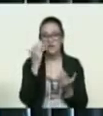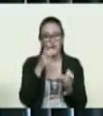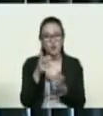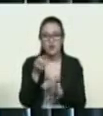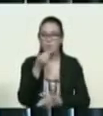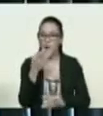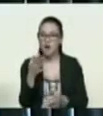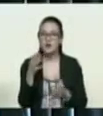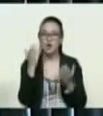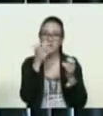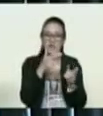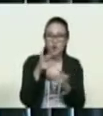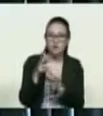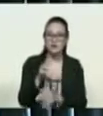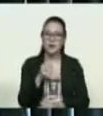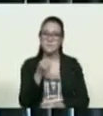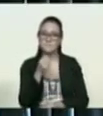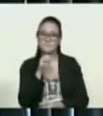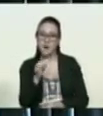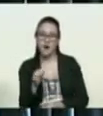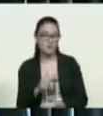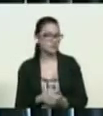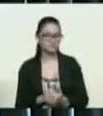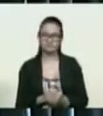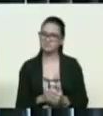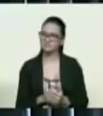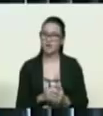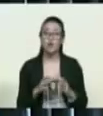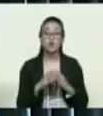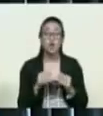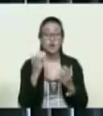la consecuencia de que haya terroristas buenos y terroristas malos